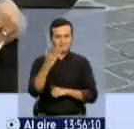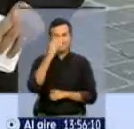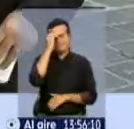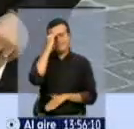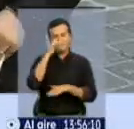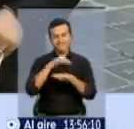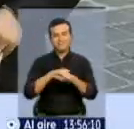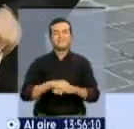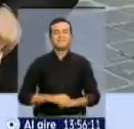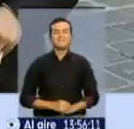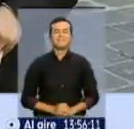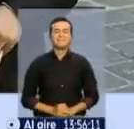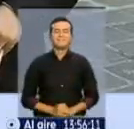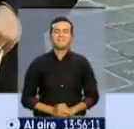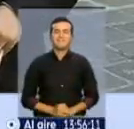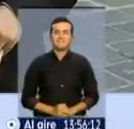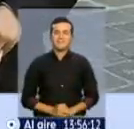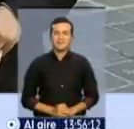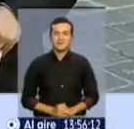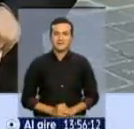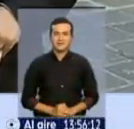excelente tarde a todos.